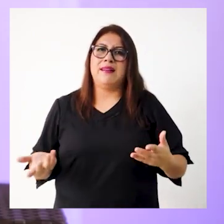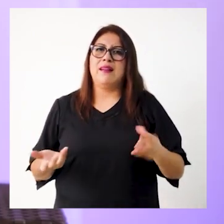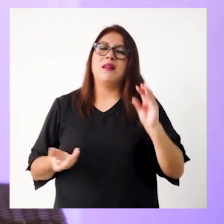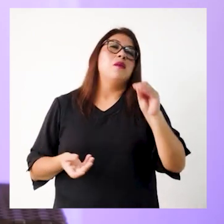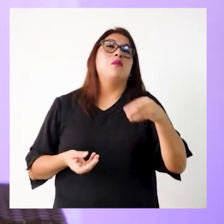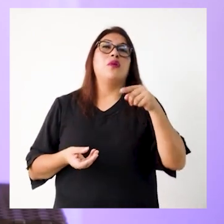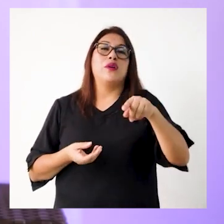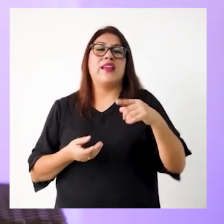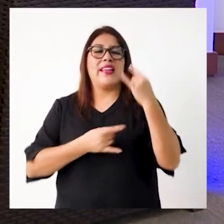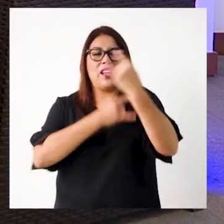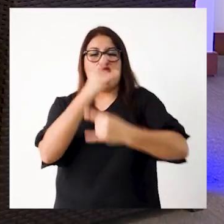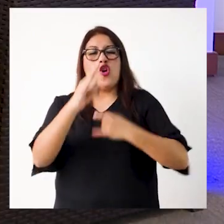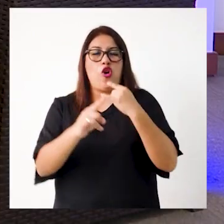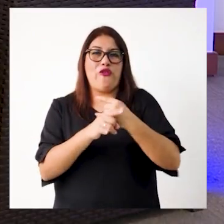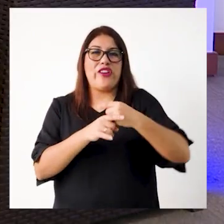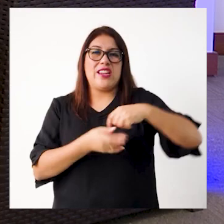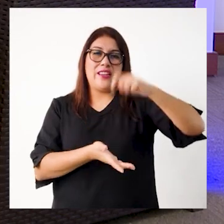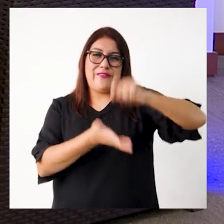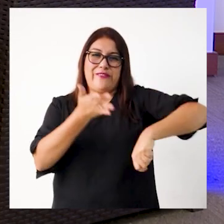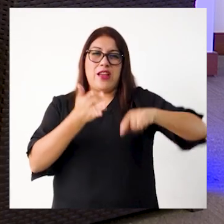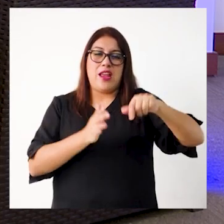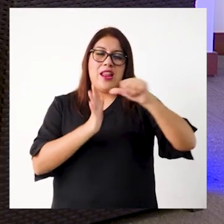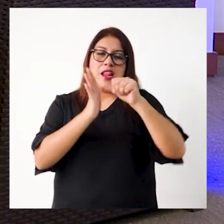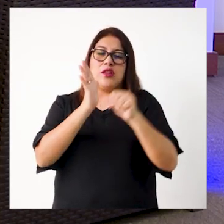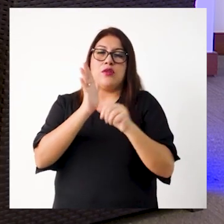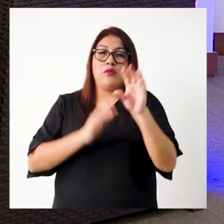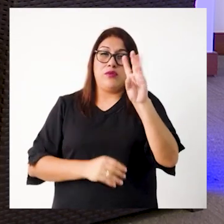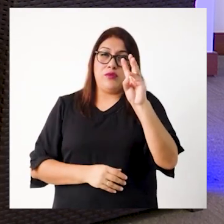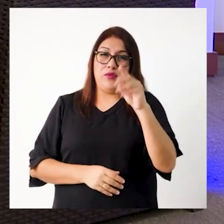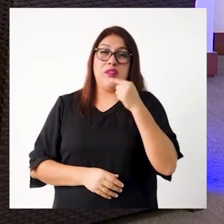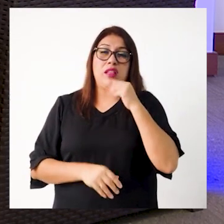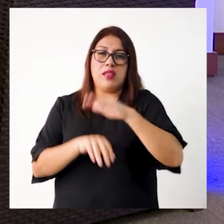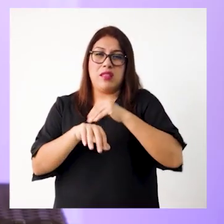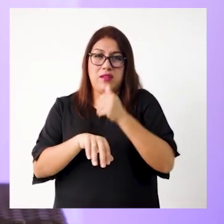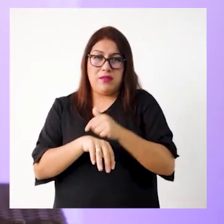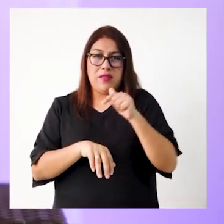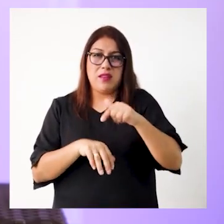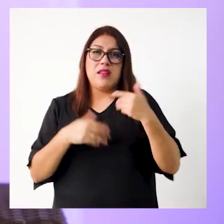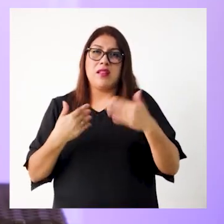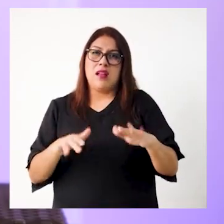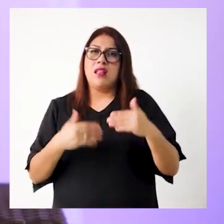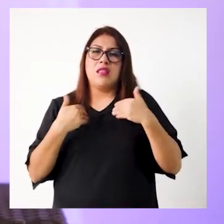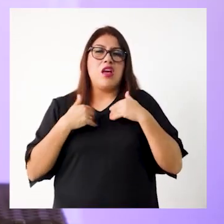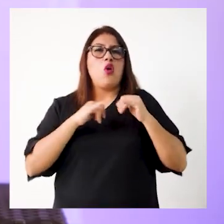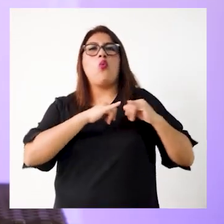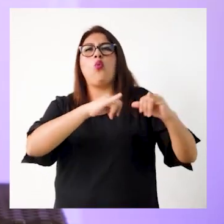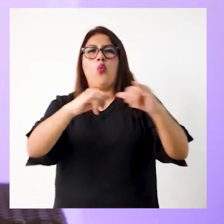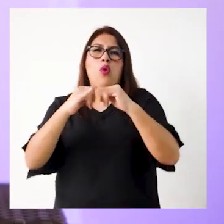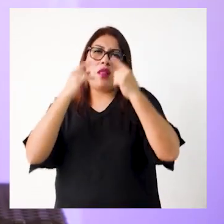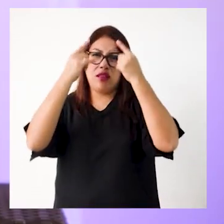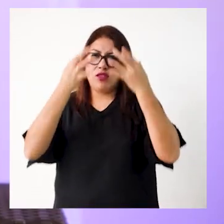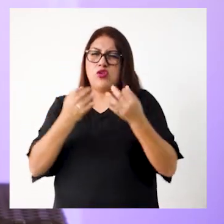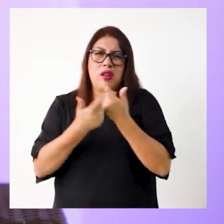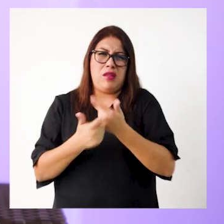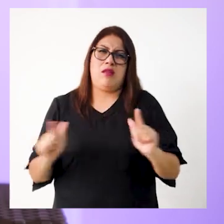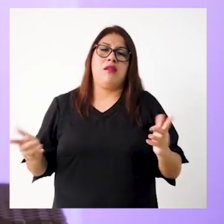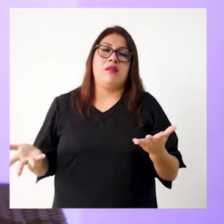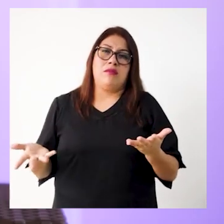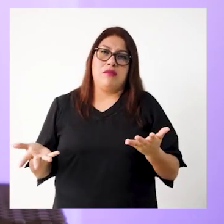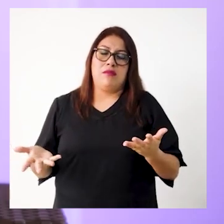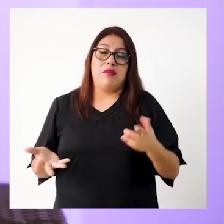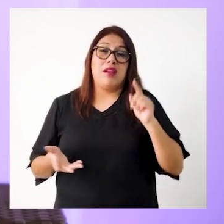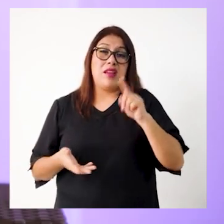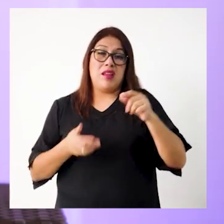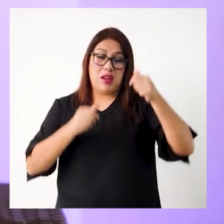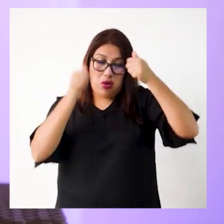desde la Carta Universal sobre Derechos Humanos, en el artículo 6, establece que todos tenemos igualdad jurídica. No se aplicaba